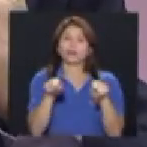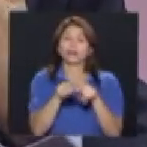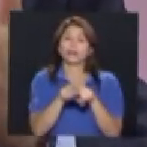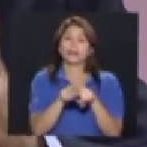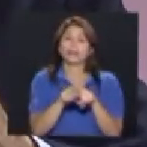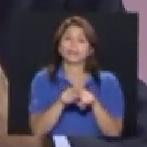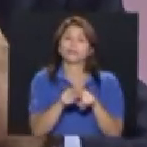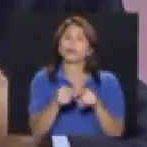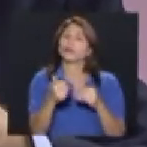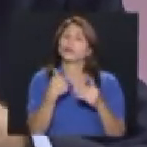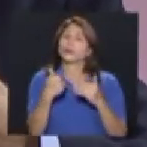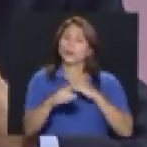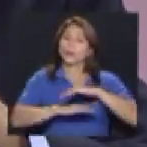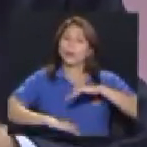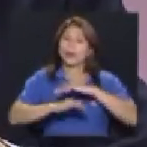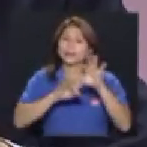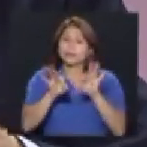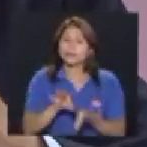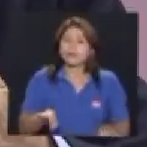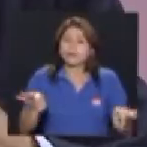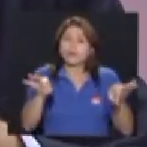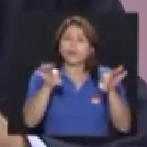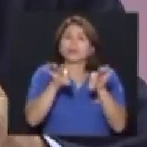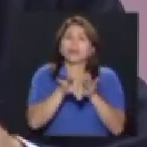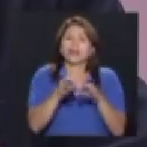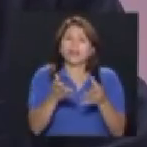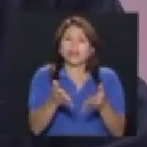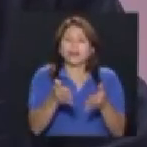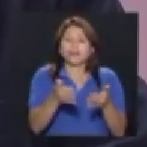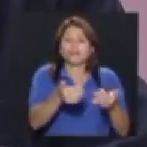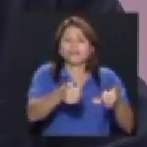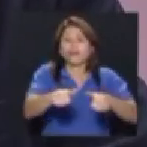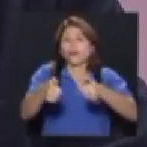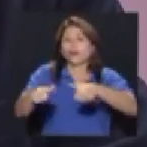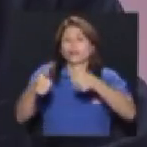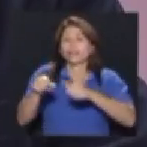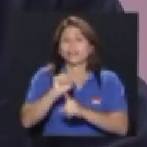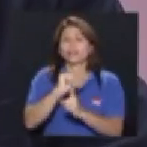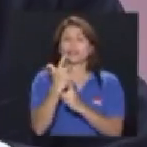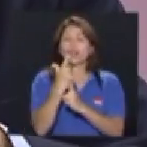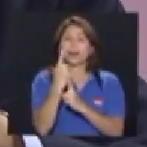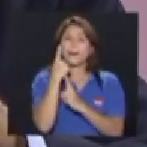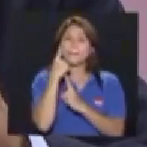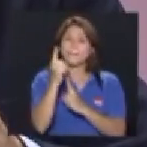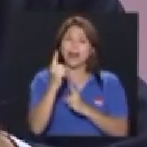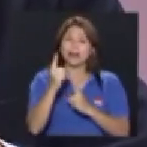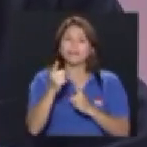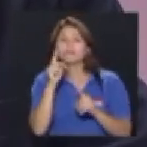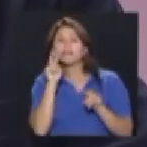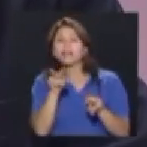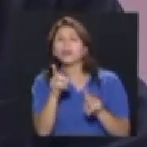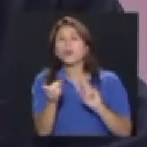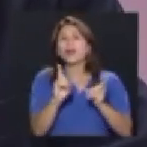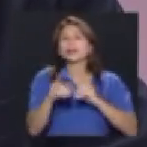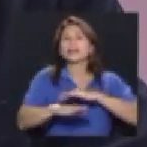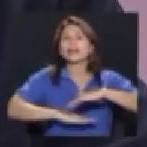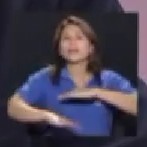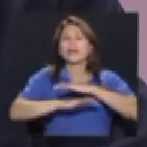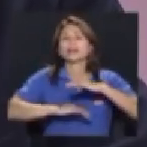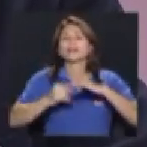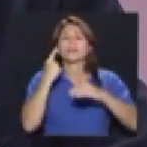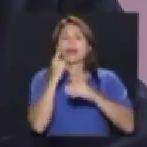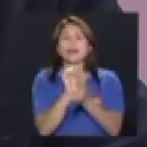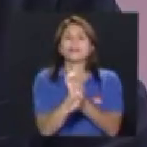una concertación social para fijar las bases del combate a la pobreza y la reforma de los